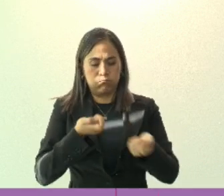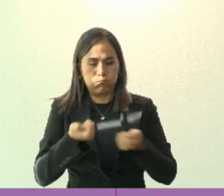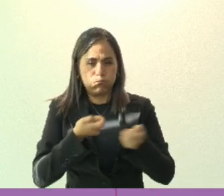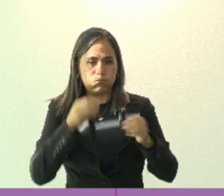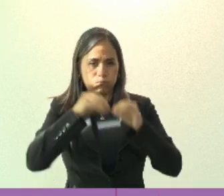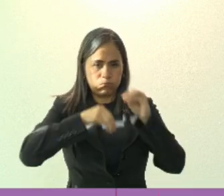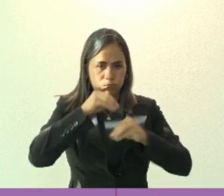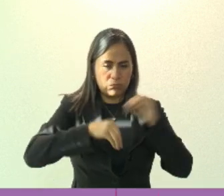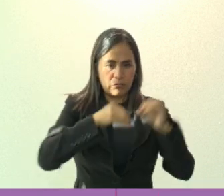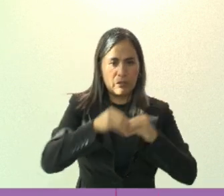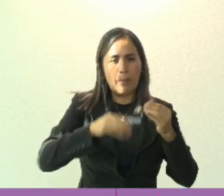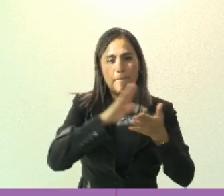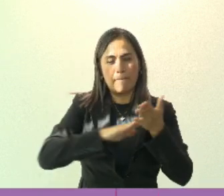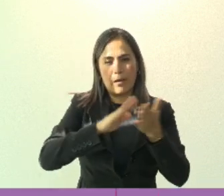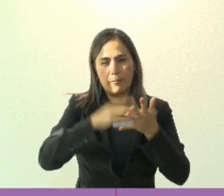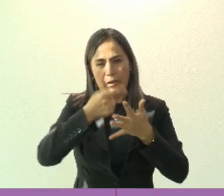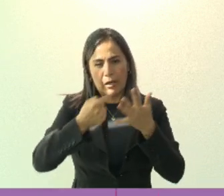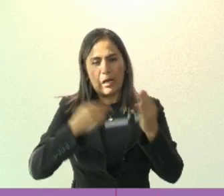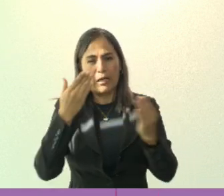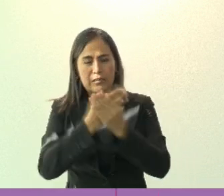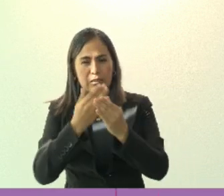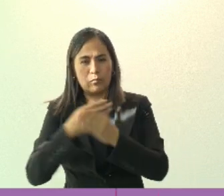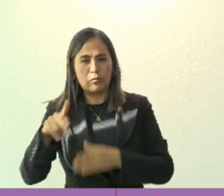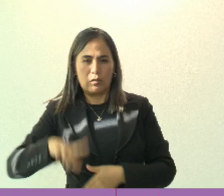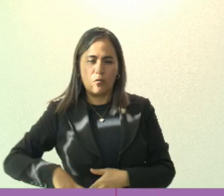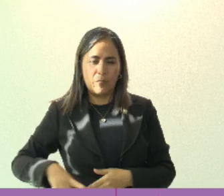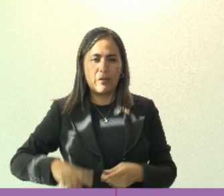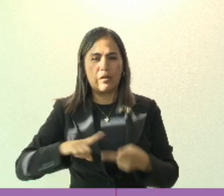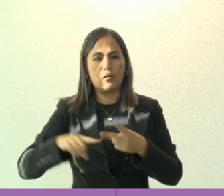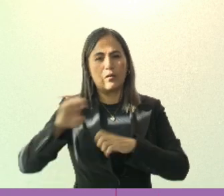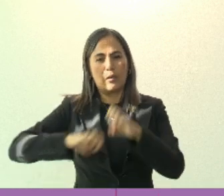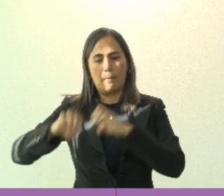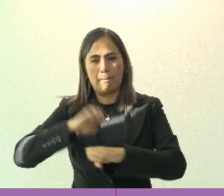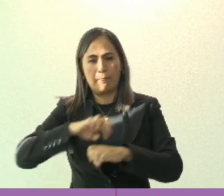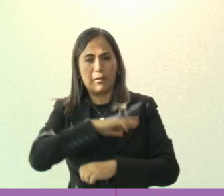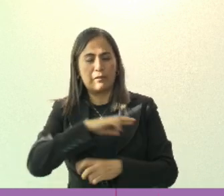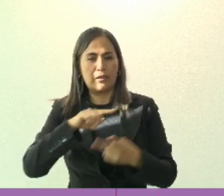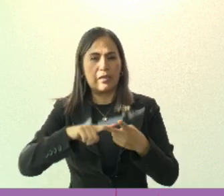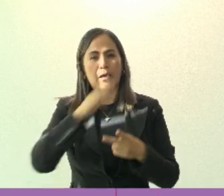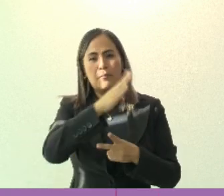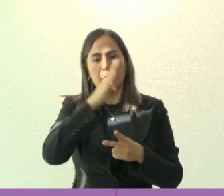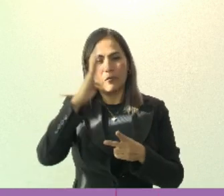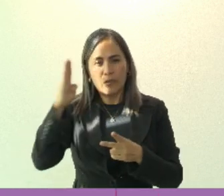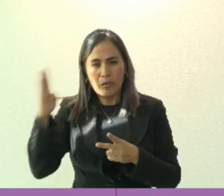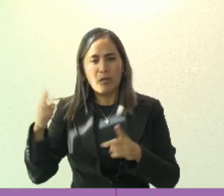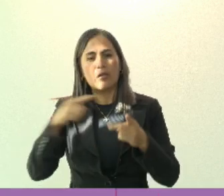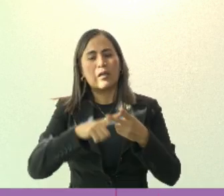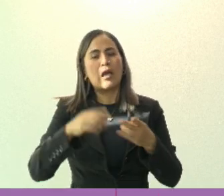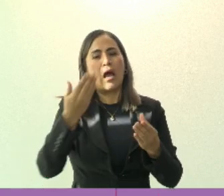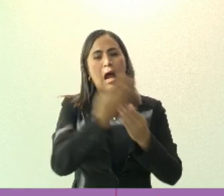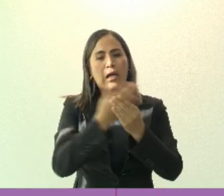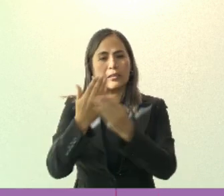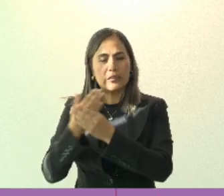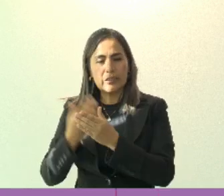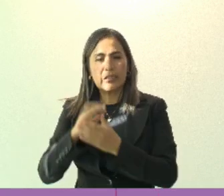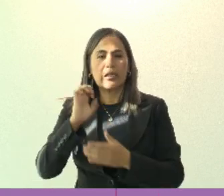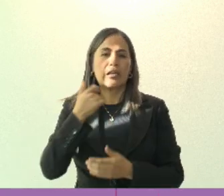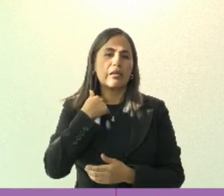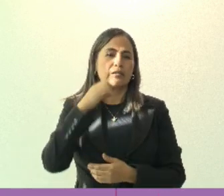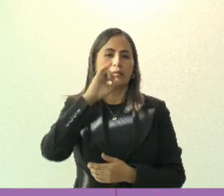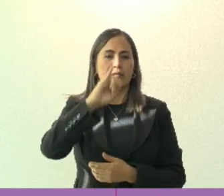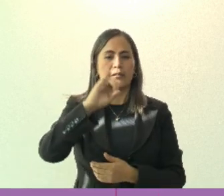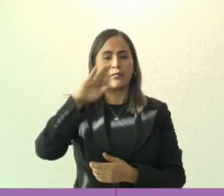archivos públicos y privados. Ella es bibliotecóloga y archivónoma. Trabajó en el entonces IFE